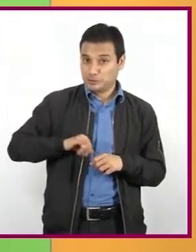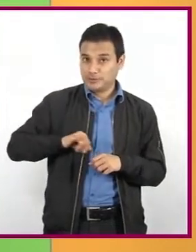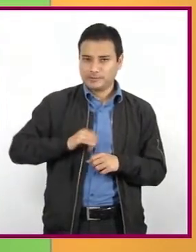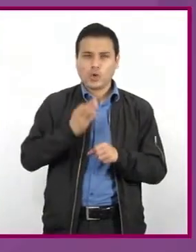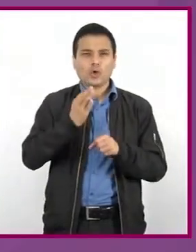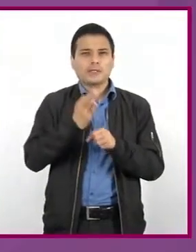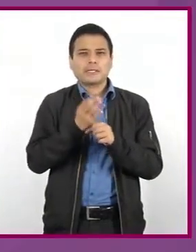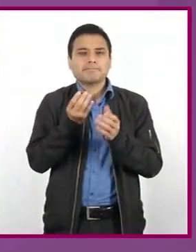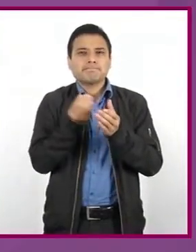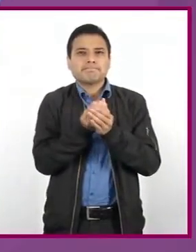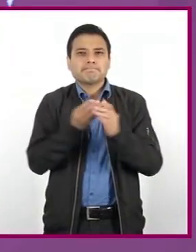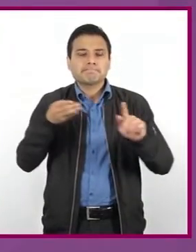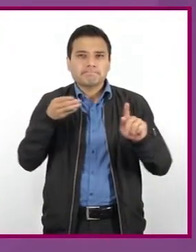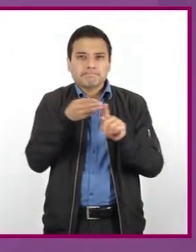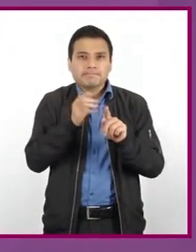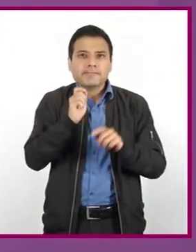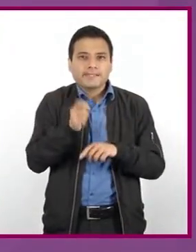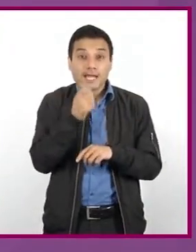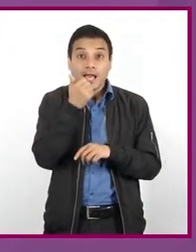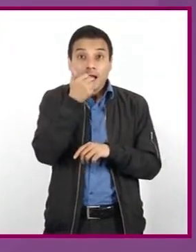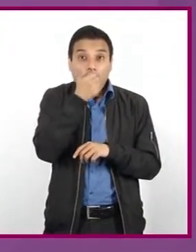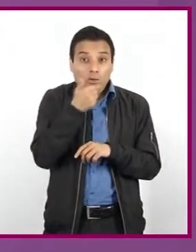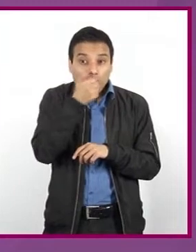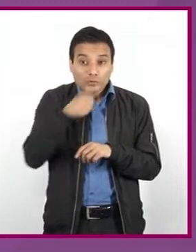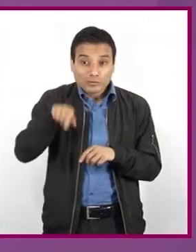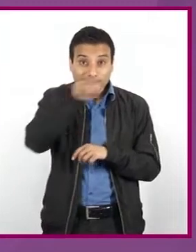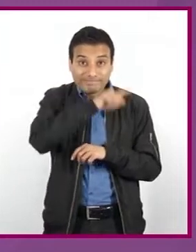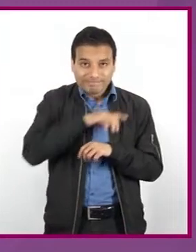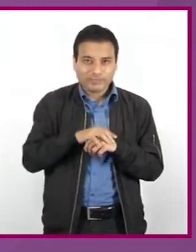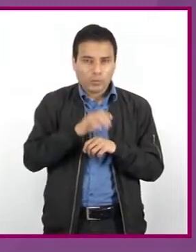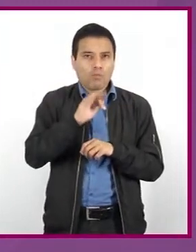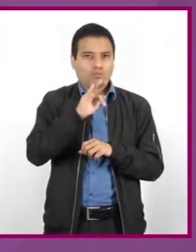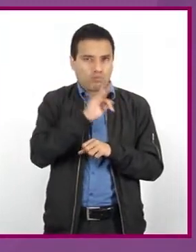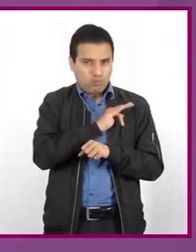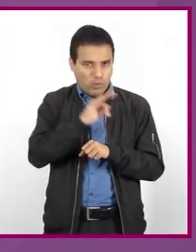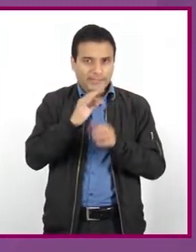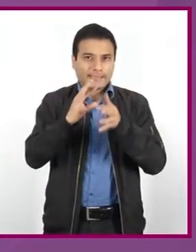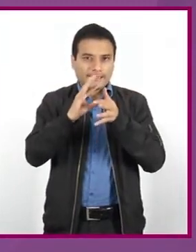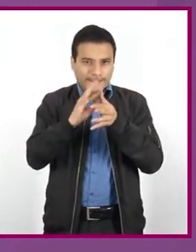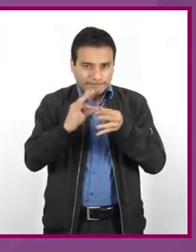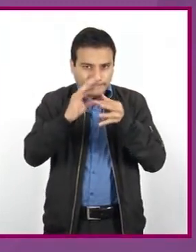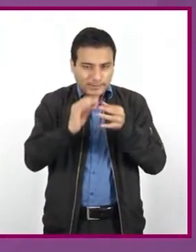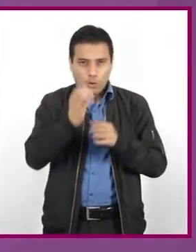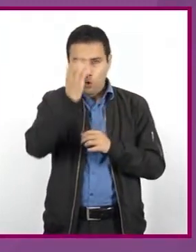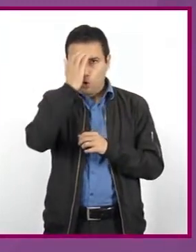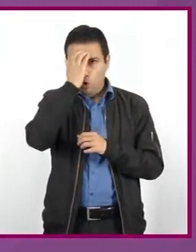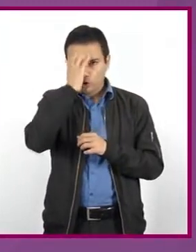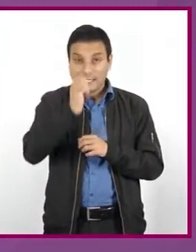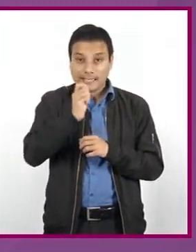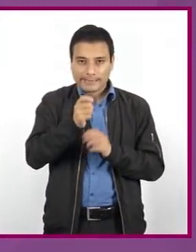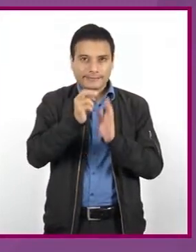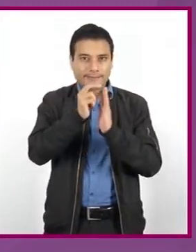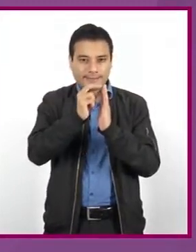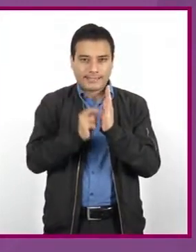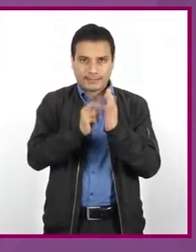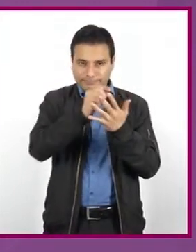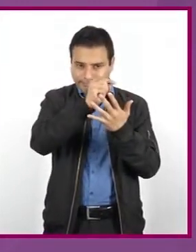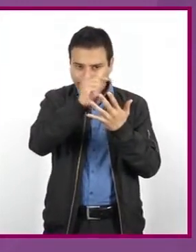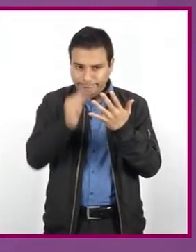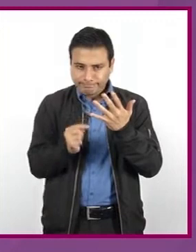sesión es que las y los alumnos que nos ven puedan describir e interpretar los principios básicos que permiten